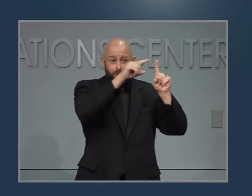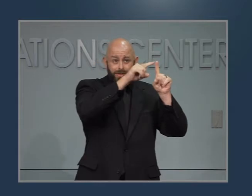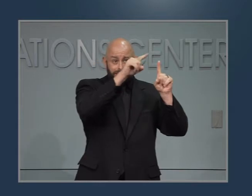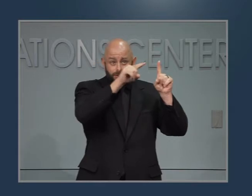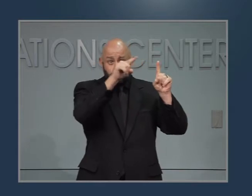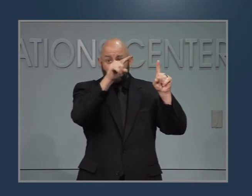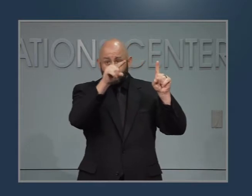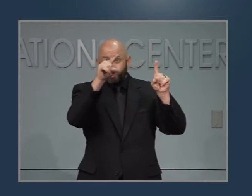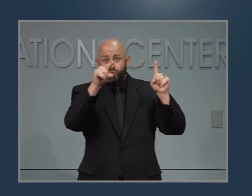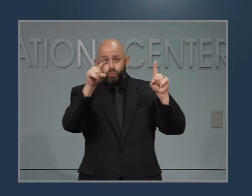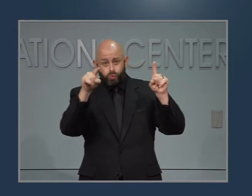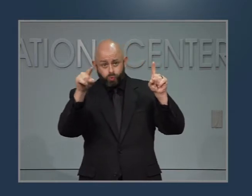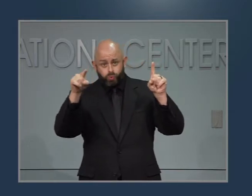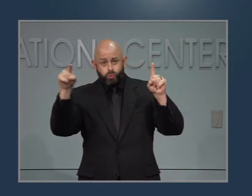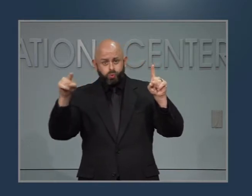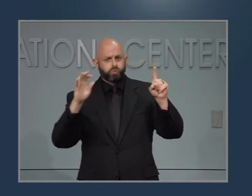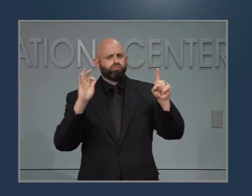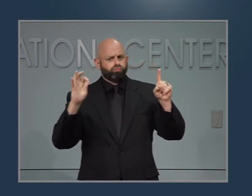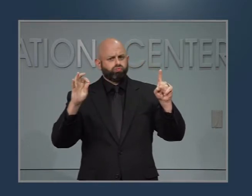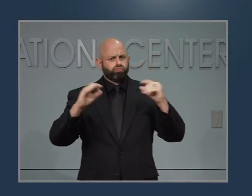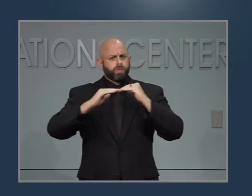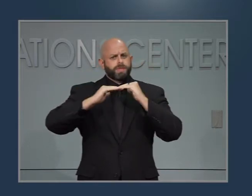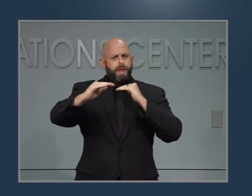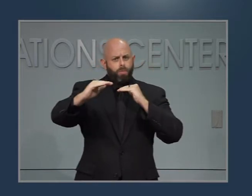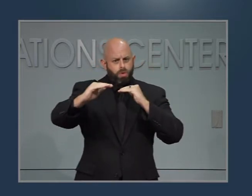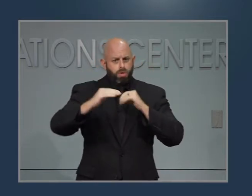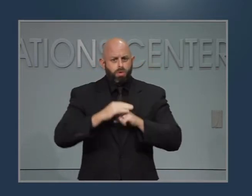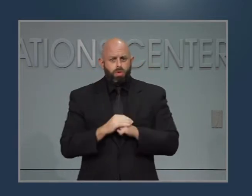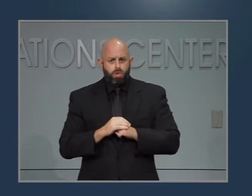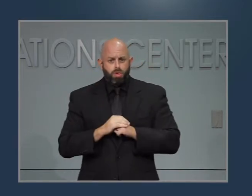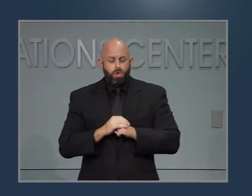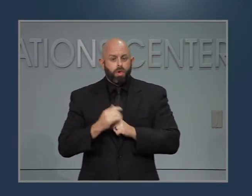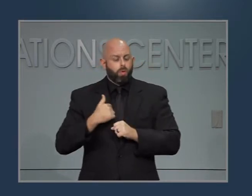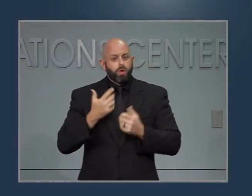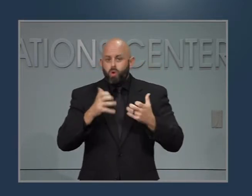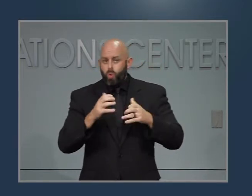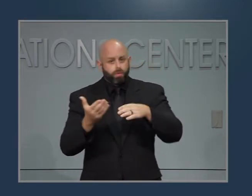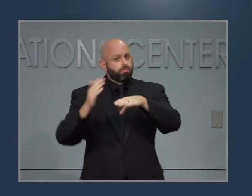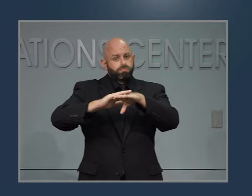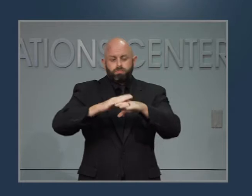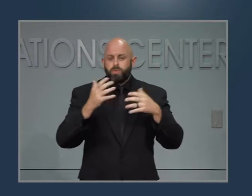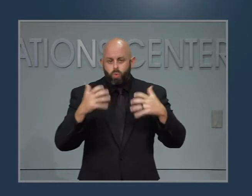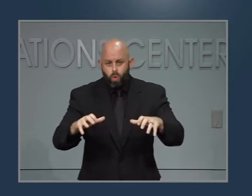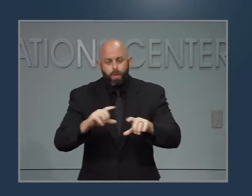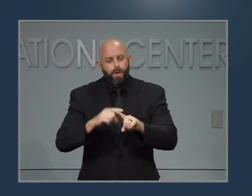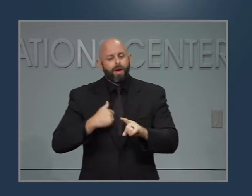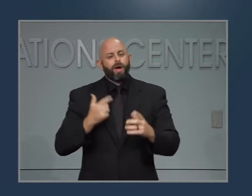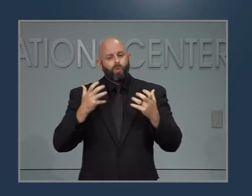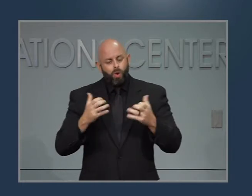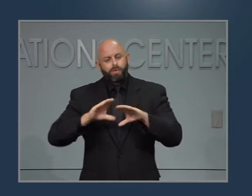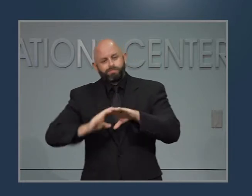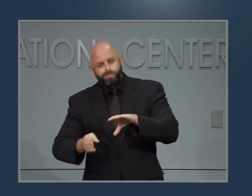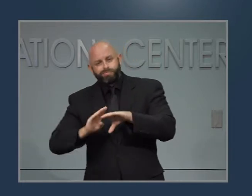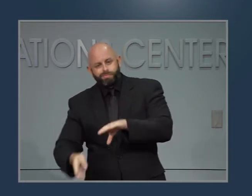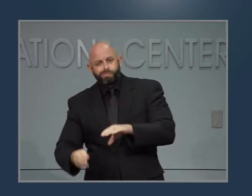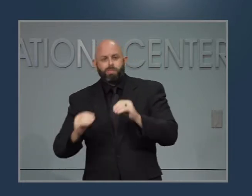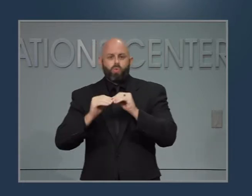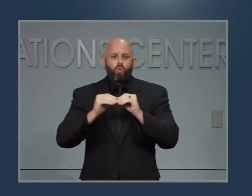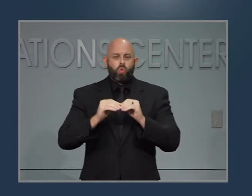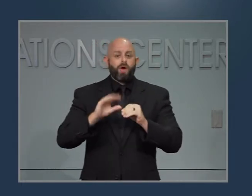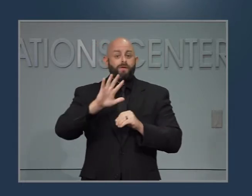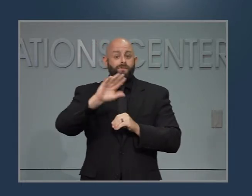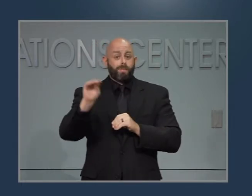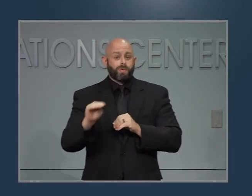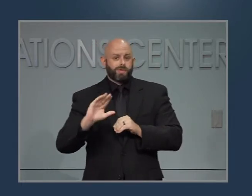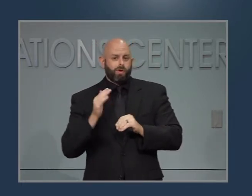pruebas positivas permanece estable. Mientras que la estabilidad es una buena señal, quisiera yo ver que esta cifra baje a 5% o